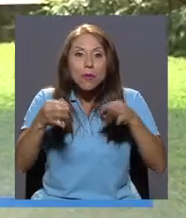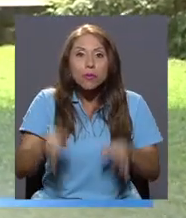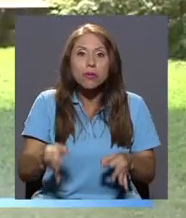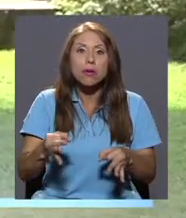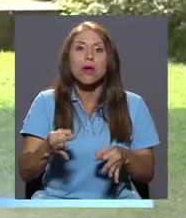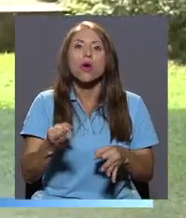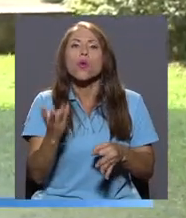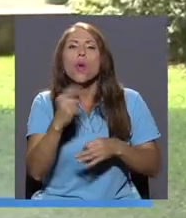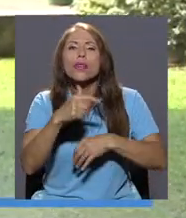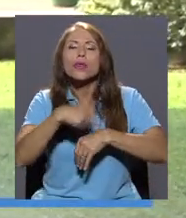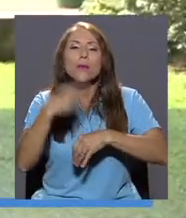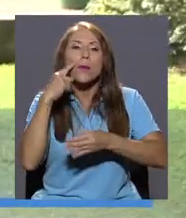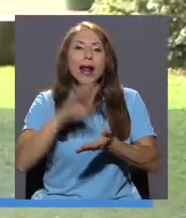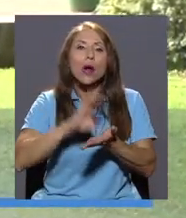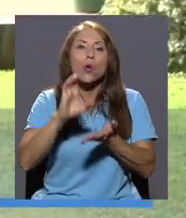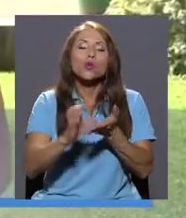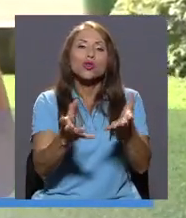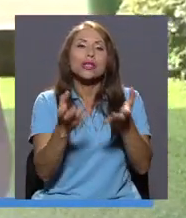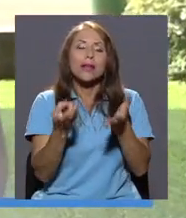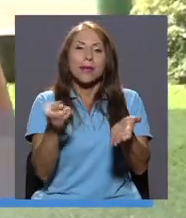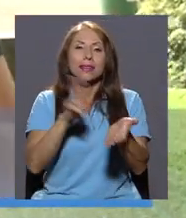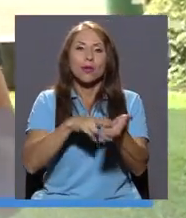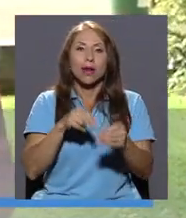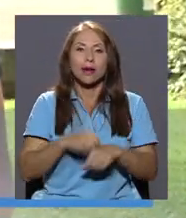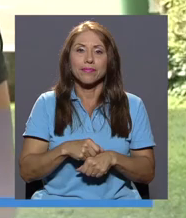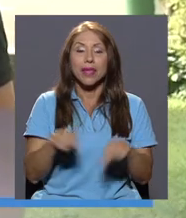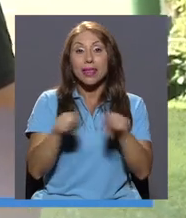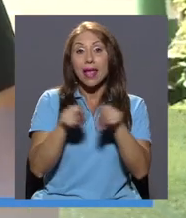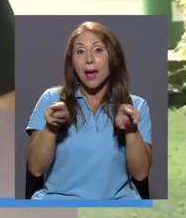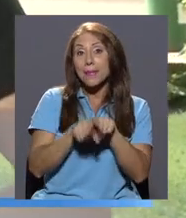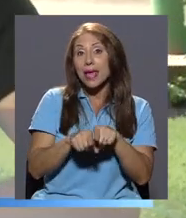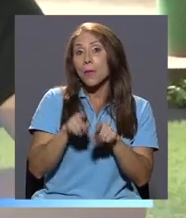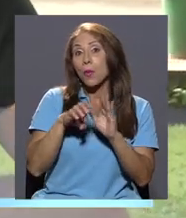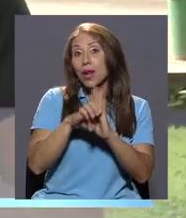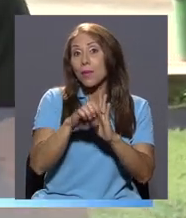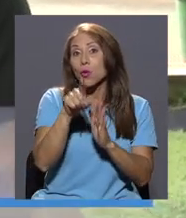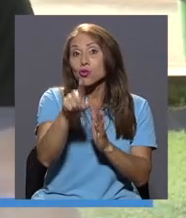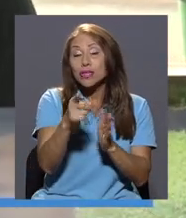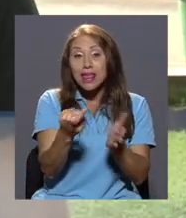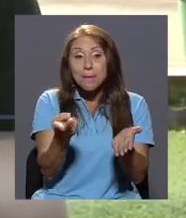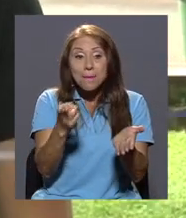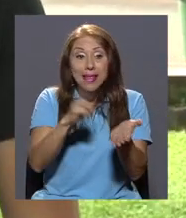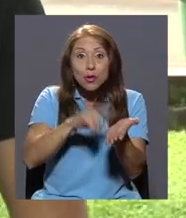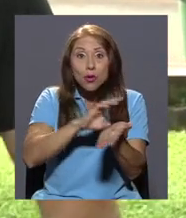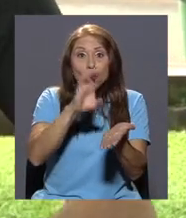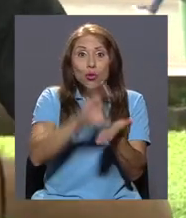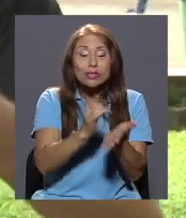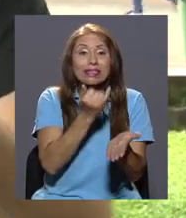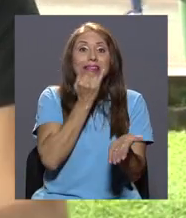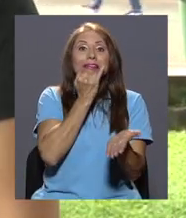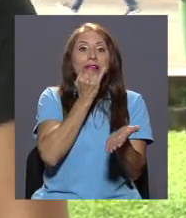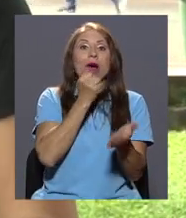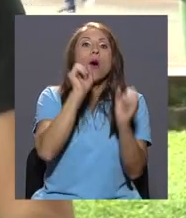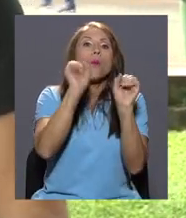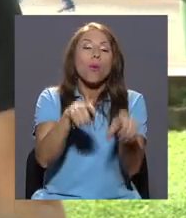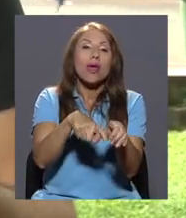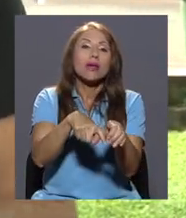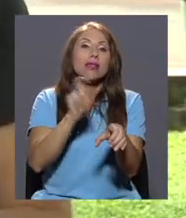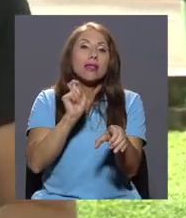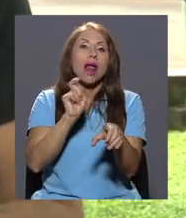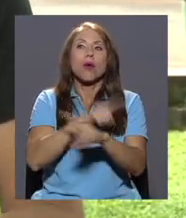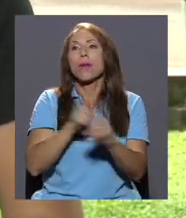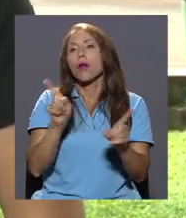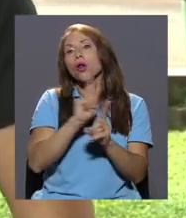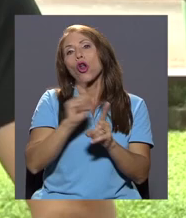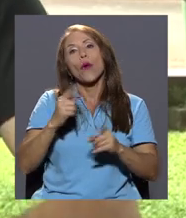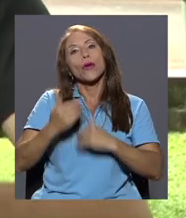cursos que quieren matricular. Al igual queremos tener un mecanismo que si usted matricula por equivocación un curso, lo pueda retirar sin el